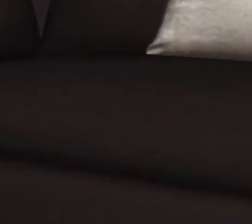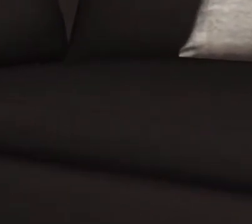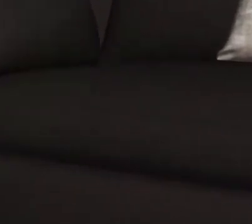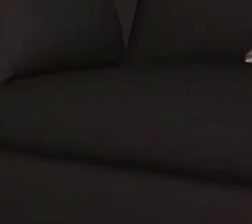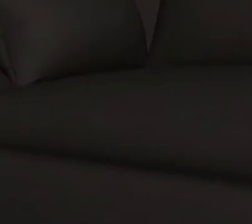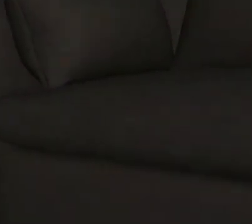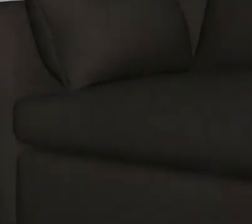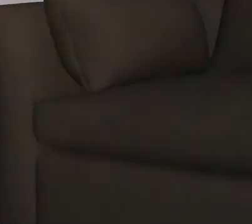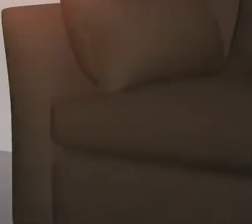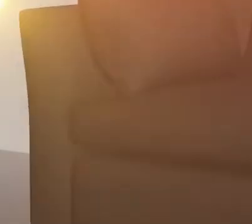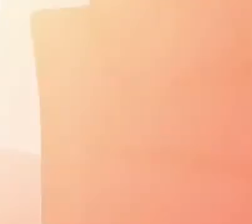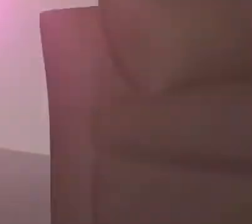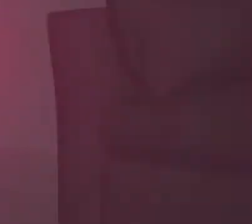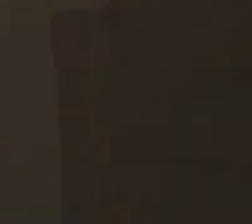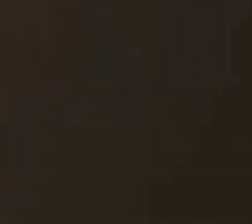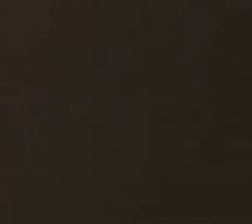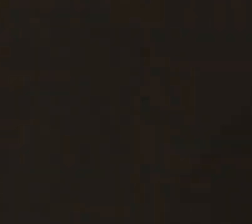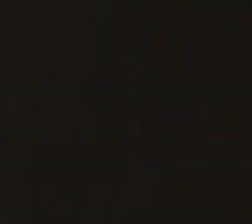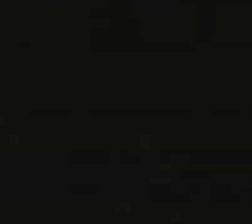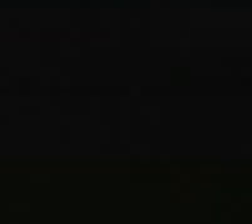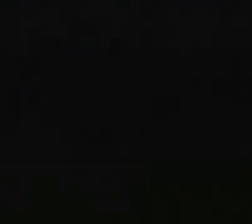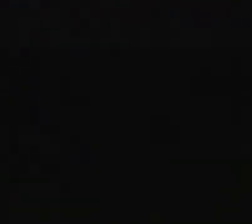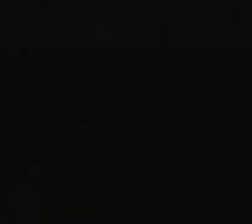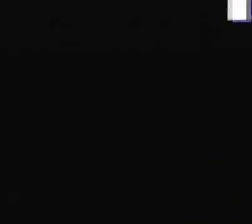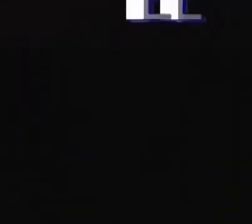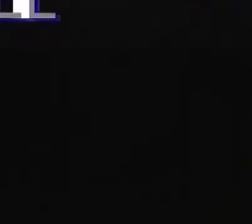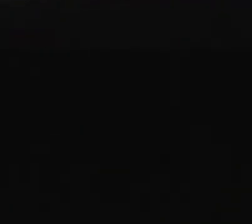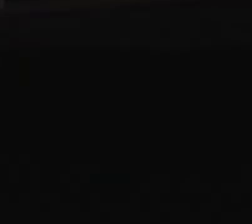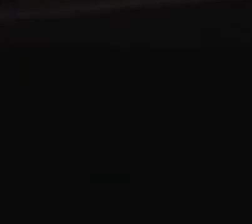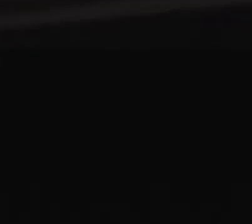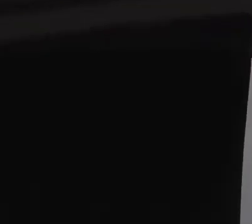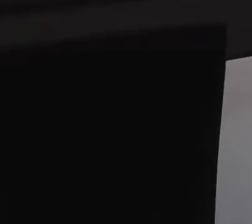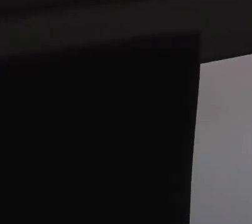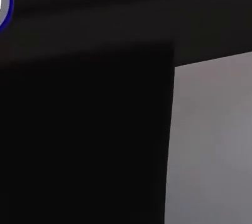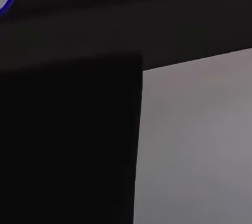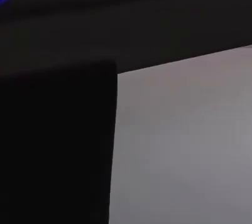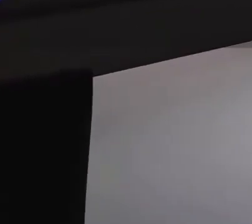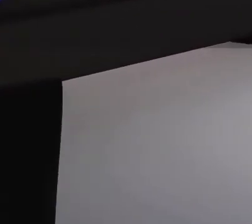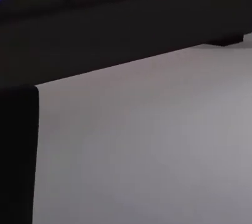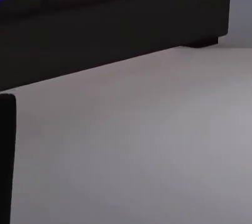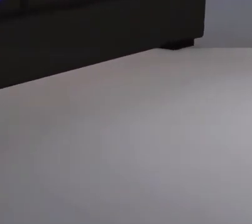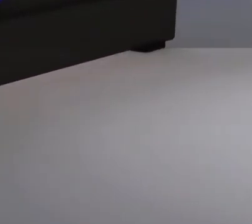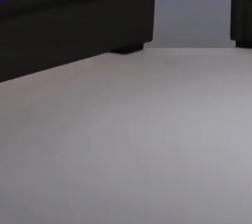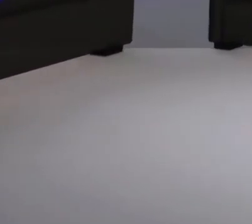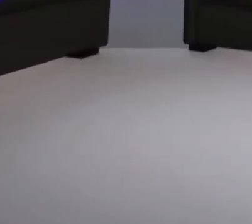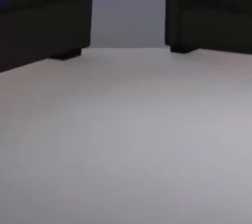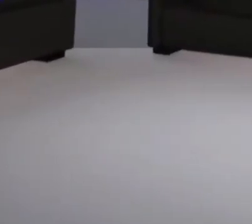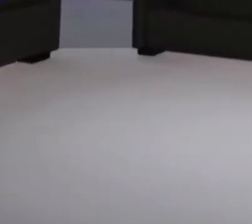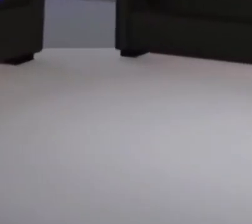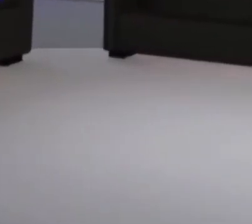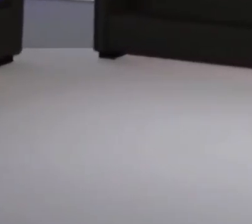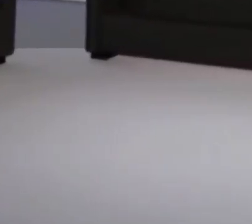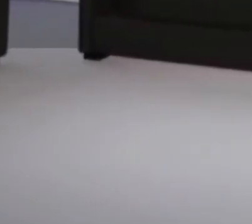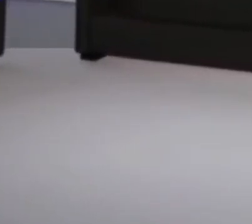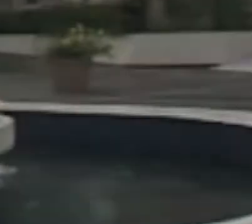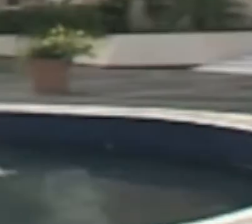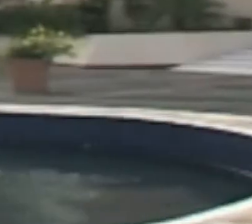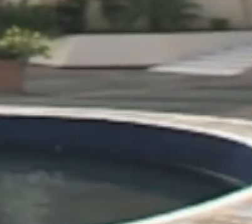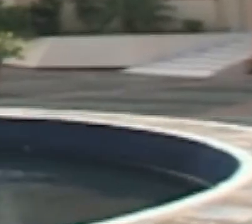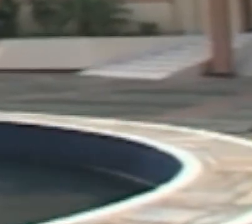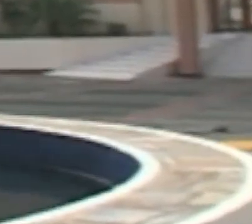de usando abonos orgánicos o etcétera, pues el control verdaderamente de las plagas a través de la parte